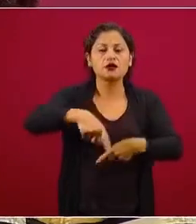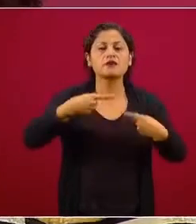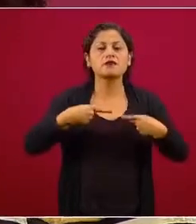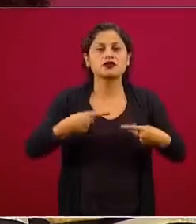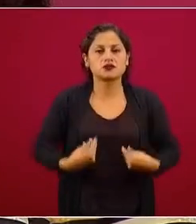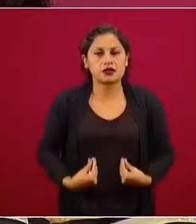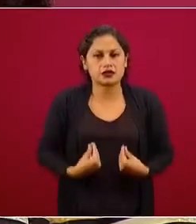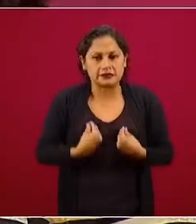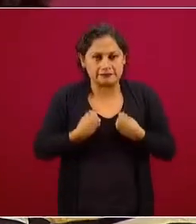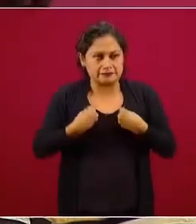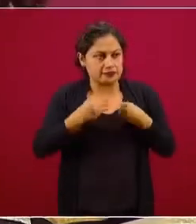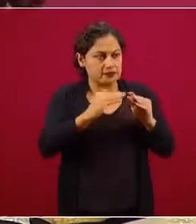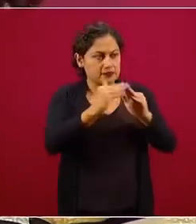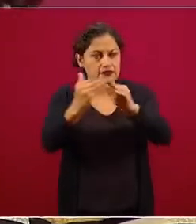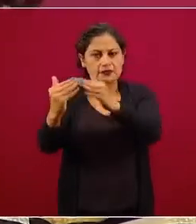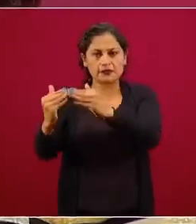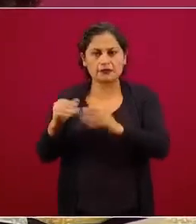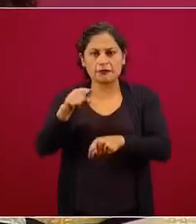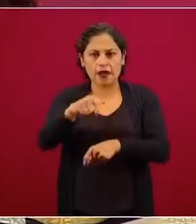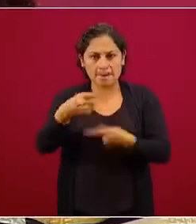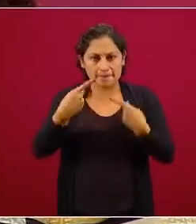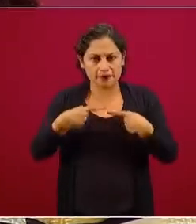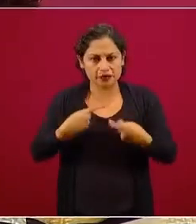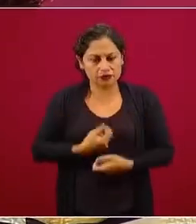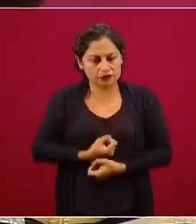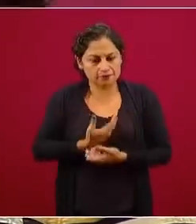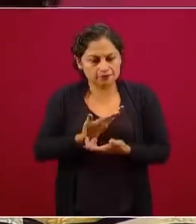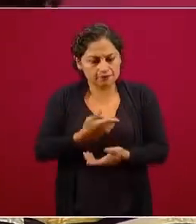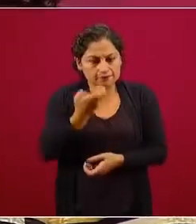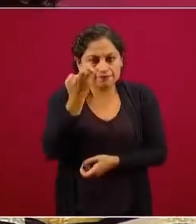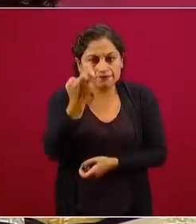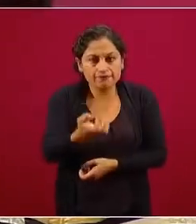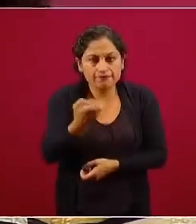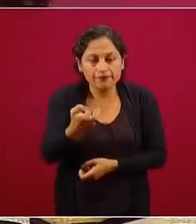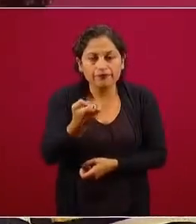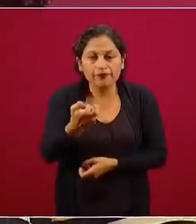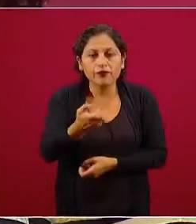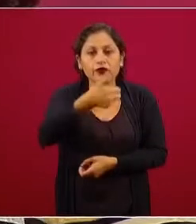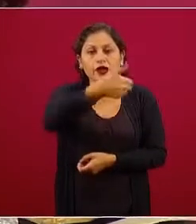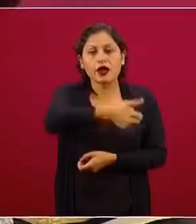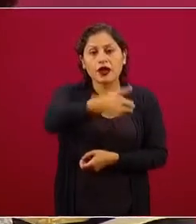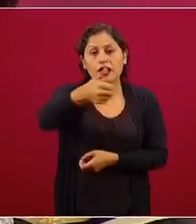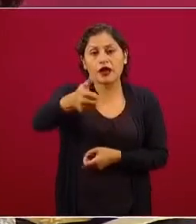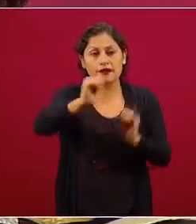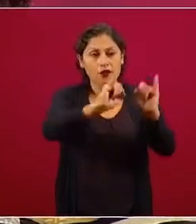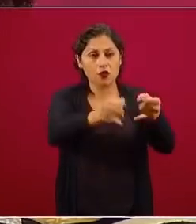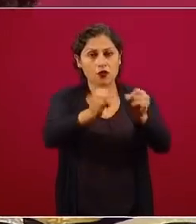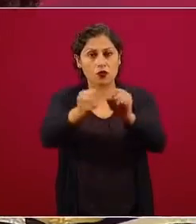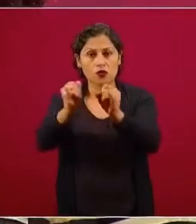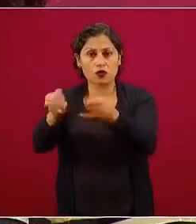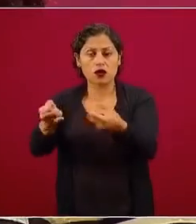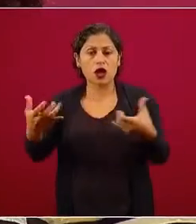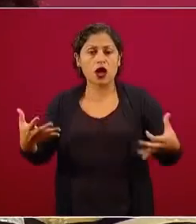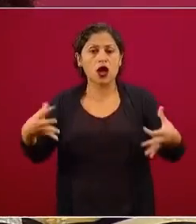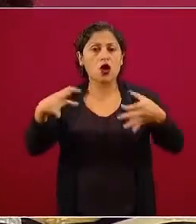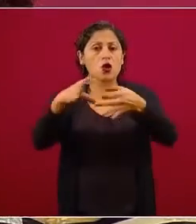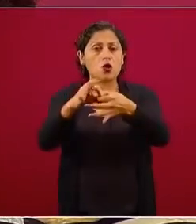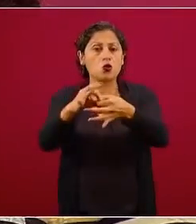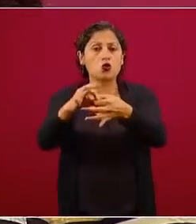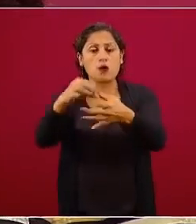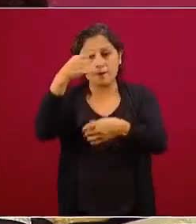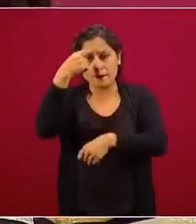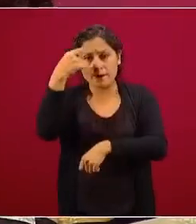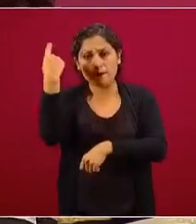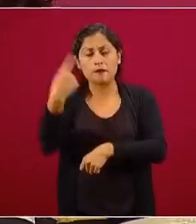las personas se expresan, transformando los objetivos individuales en objetivos colectivos que fortalezcan